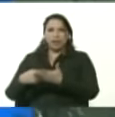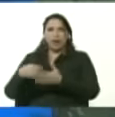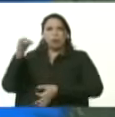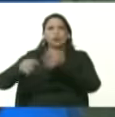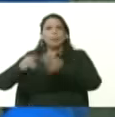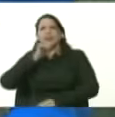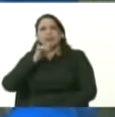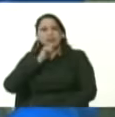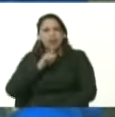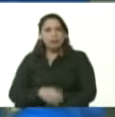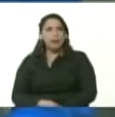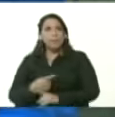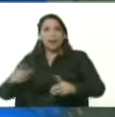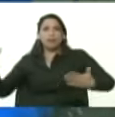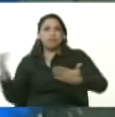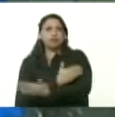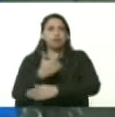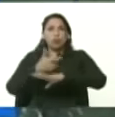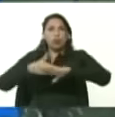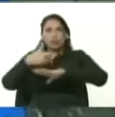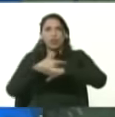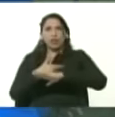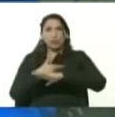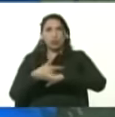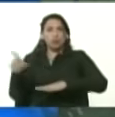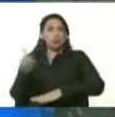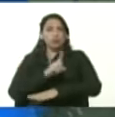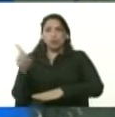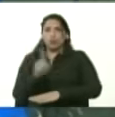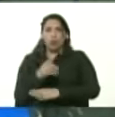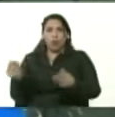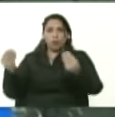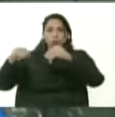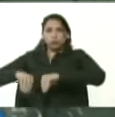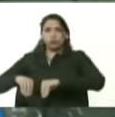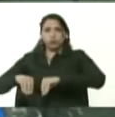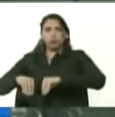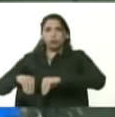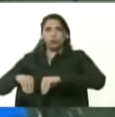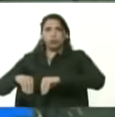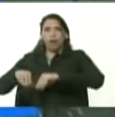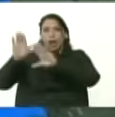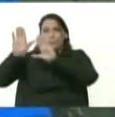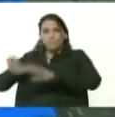justamente para derrocar gobiernos que no están en el satélite del hegemón.